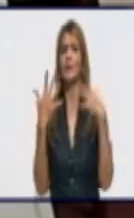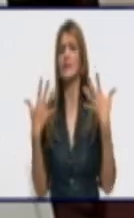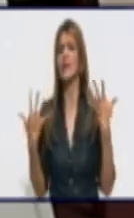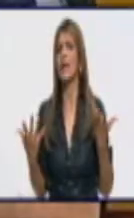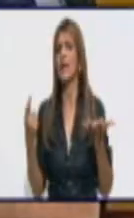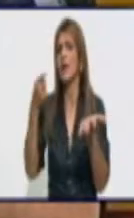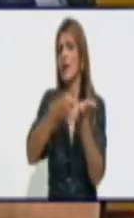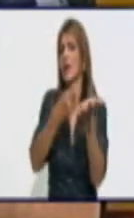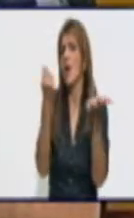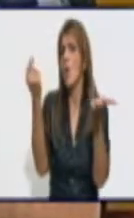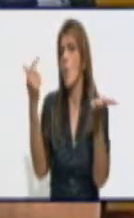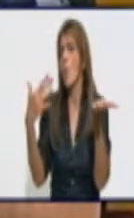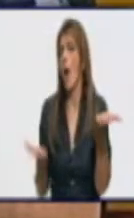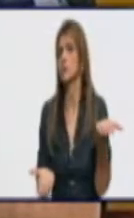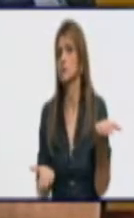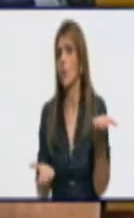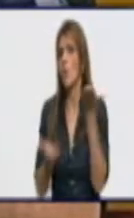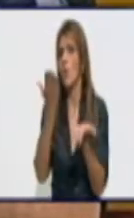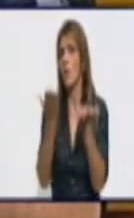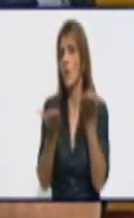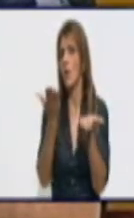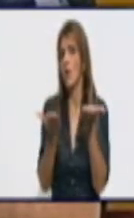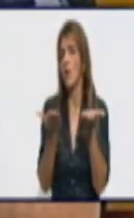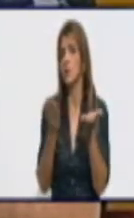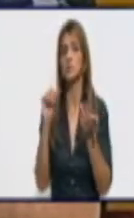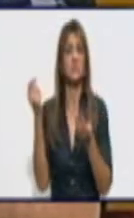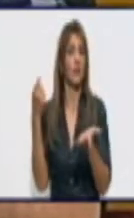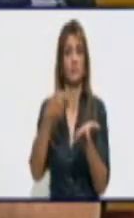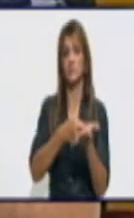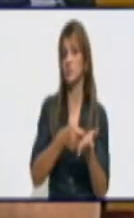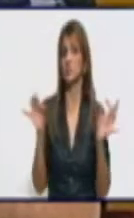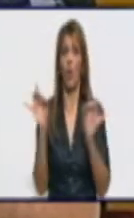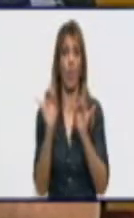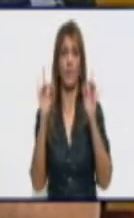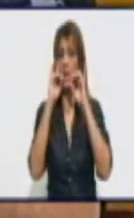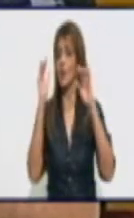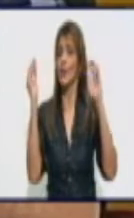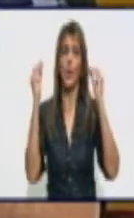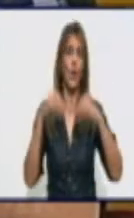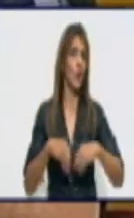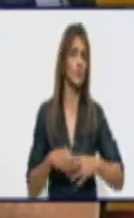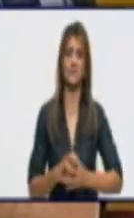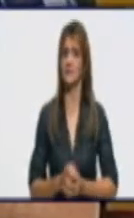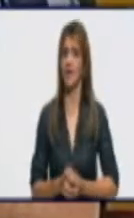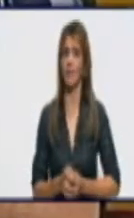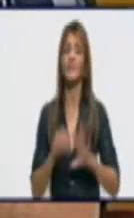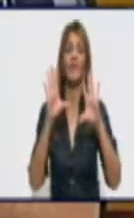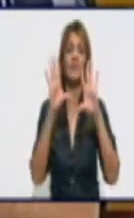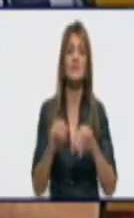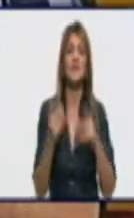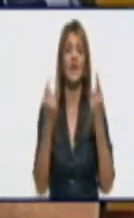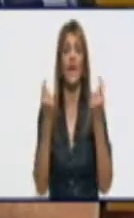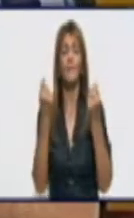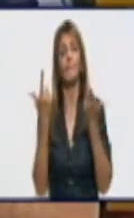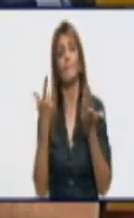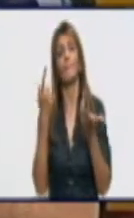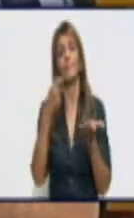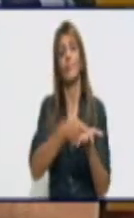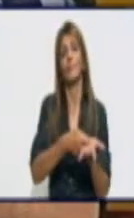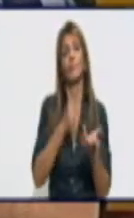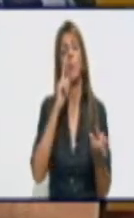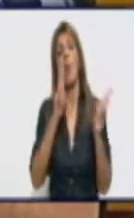ver, el precio no está fijado. Dice que es precio por acuerdo. Por lo tanto, después que un campesino o un productor,